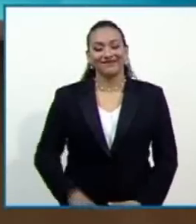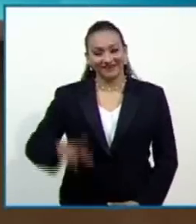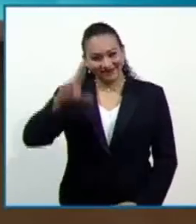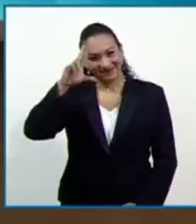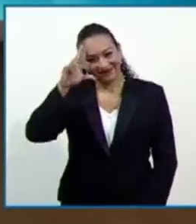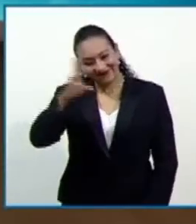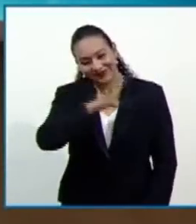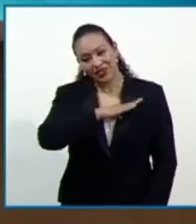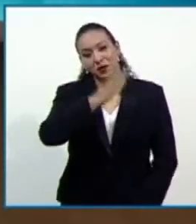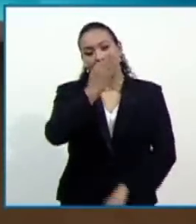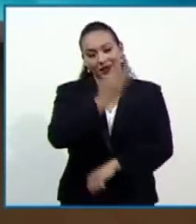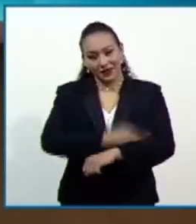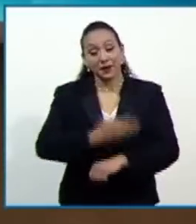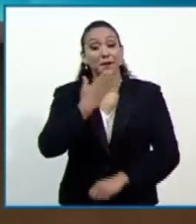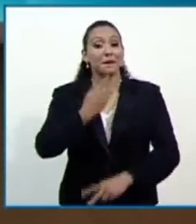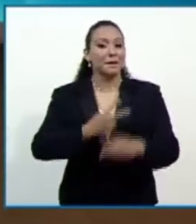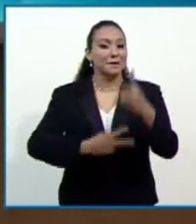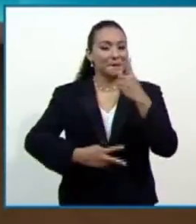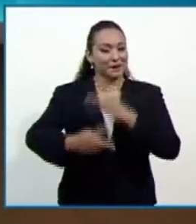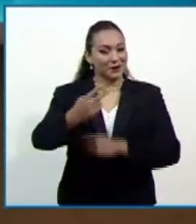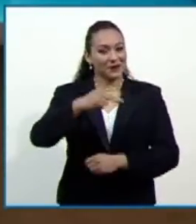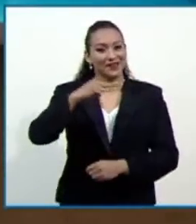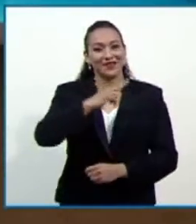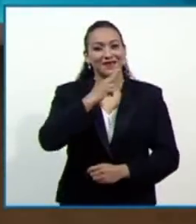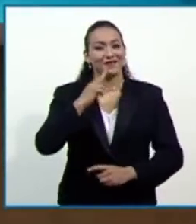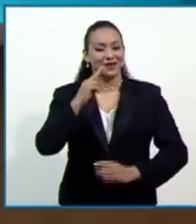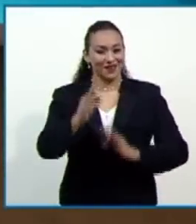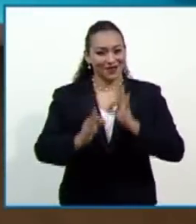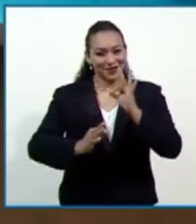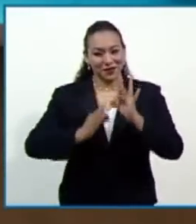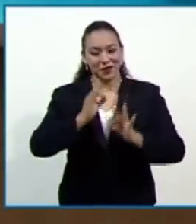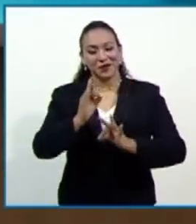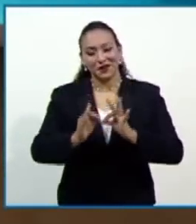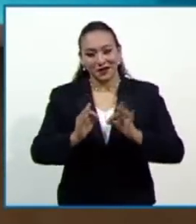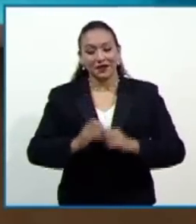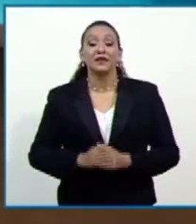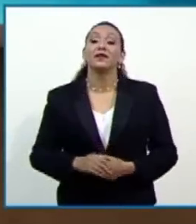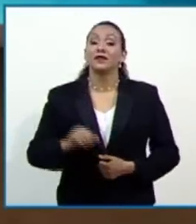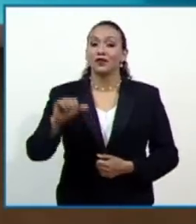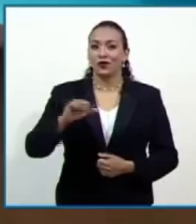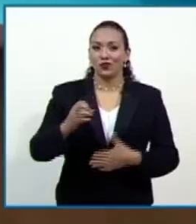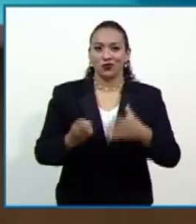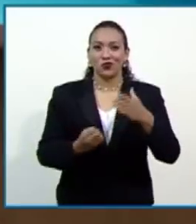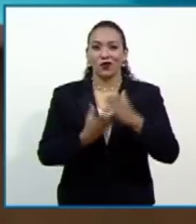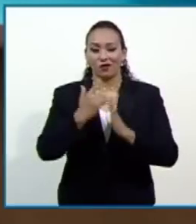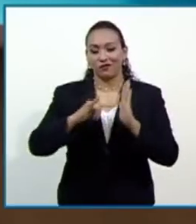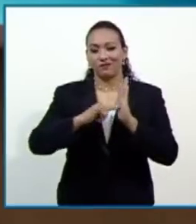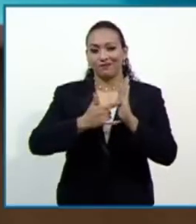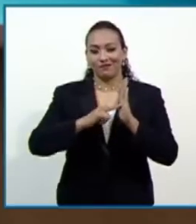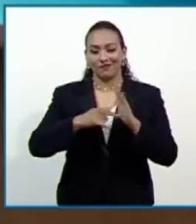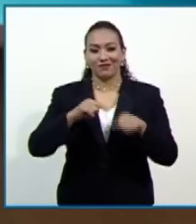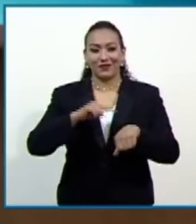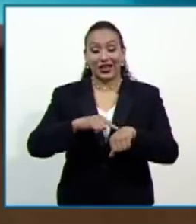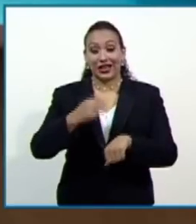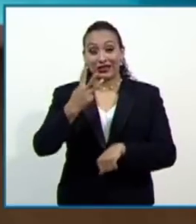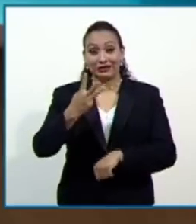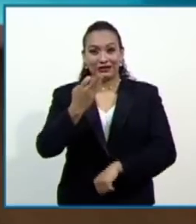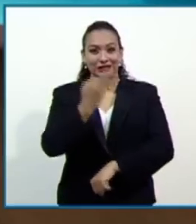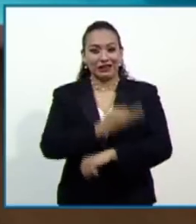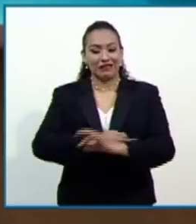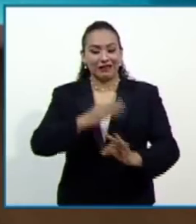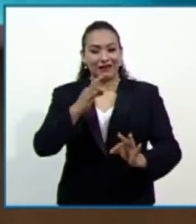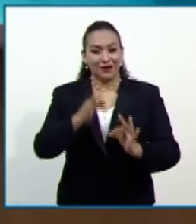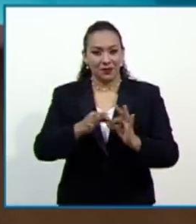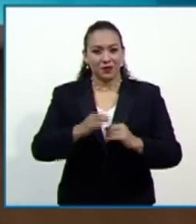Muy buenas tardes, es un gusto para mí darle la bienvenida a este corte informativo en su nuevo horario en punto de las 3 de la tarde con